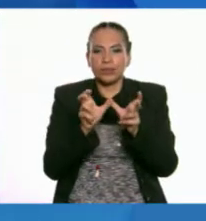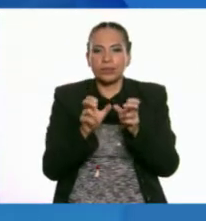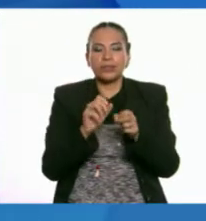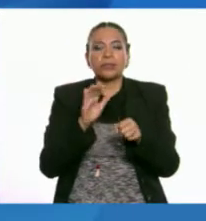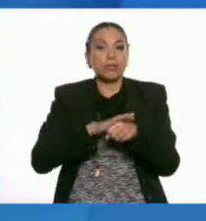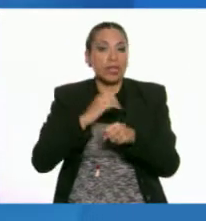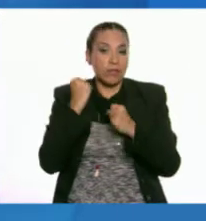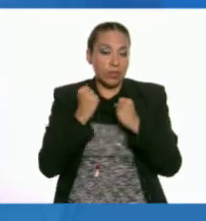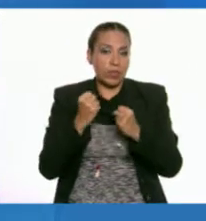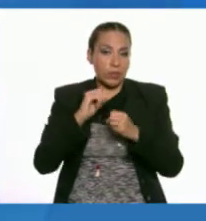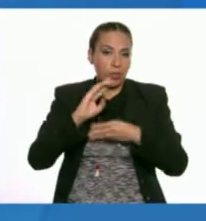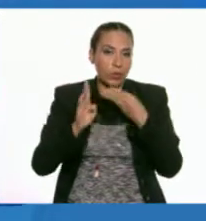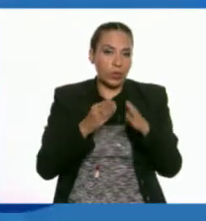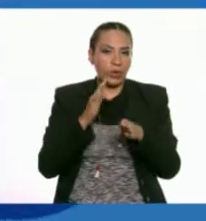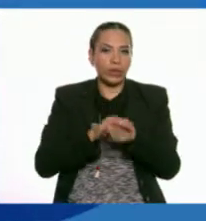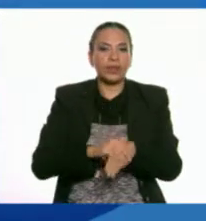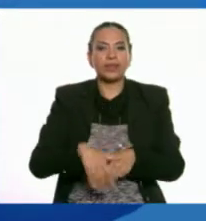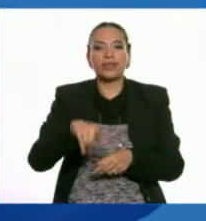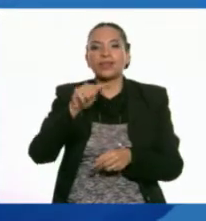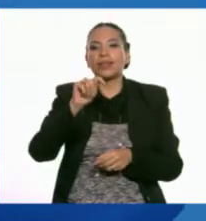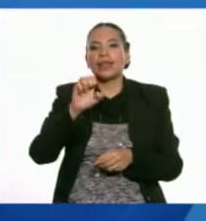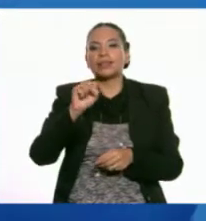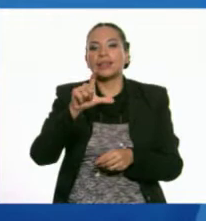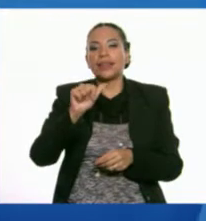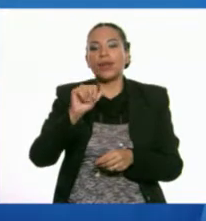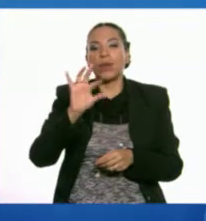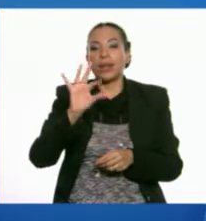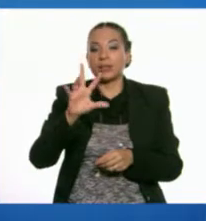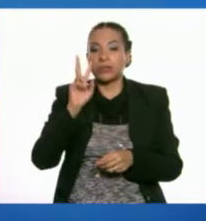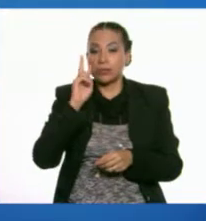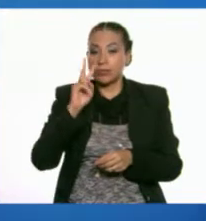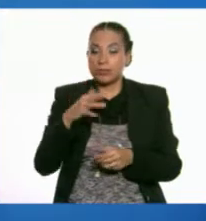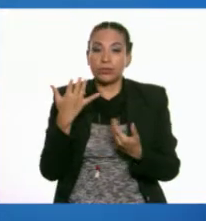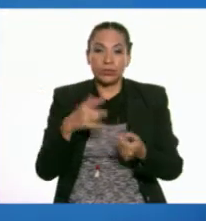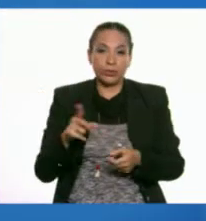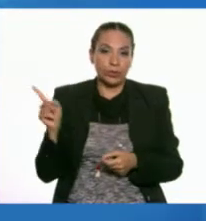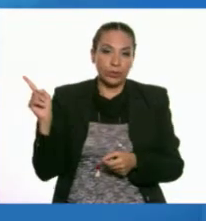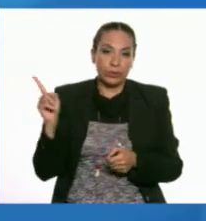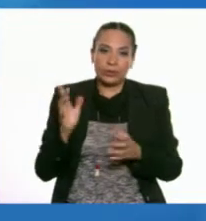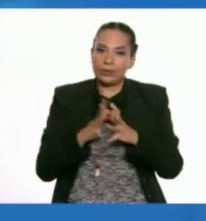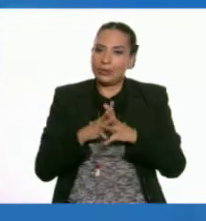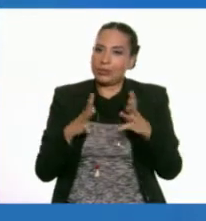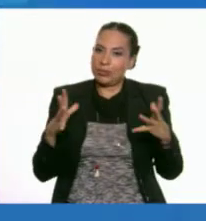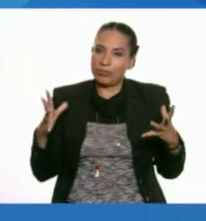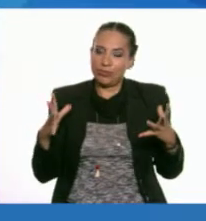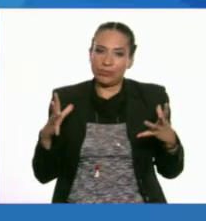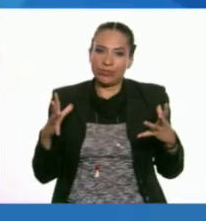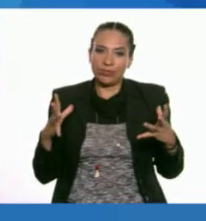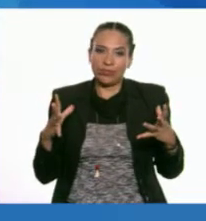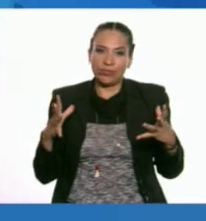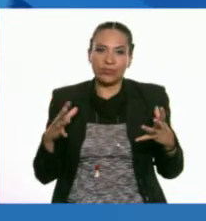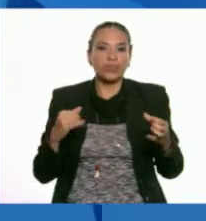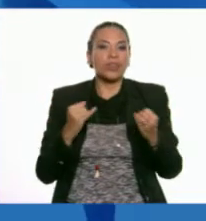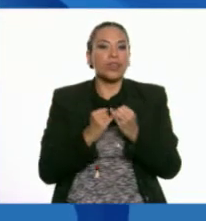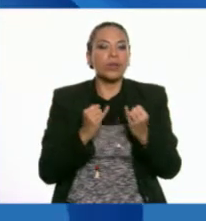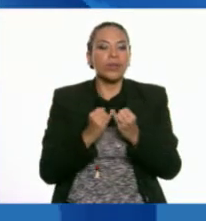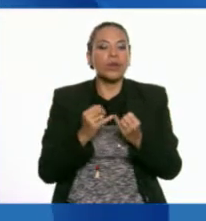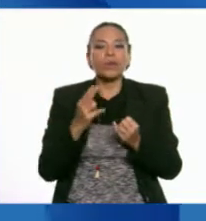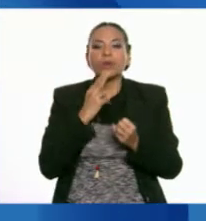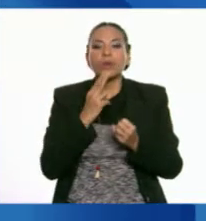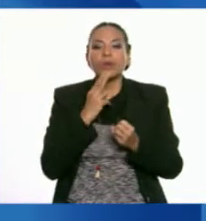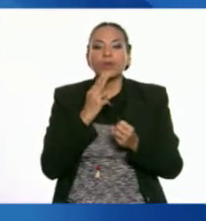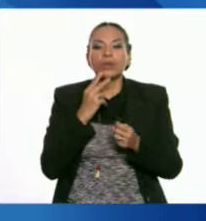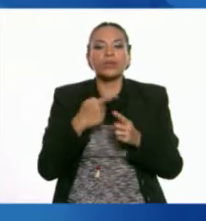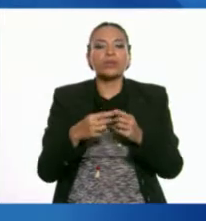resistivo más poderoso del mundo, el Tesla 45. ¿Ya viste el tamaño? Es gigante. También